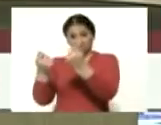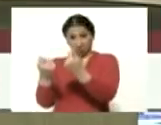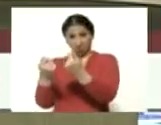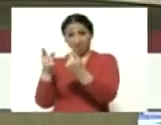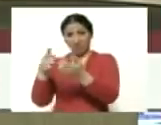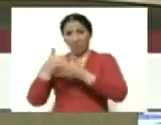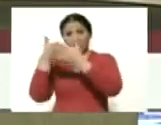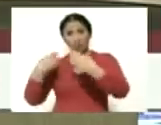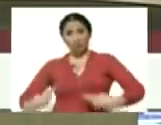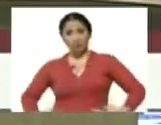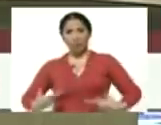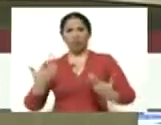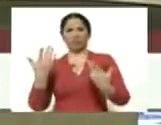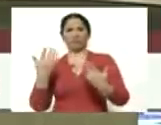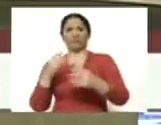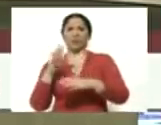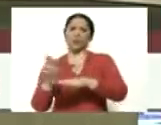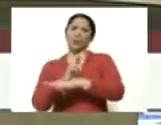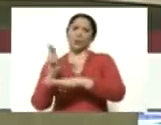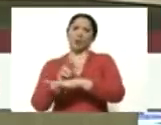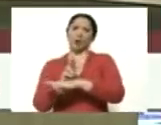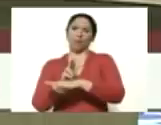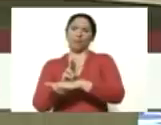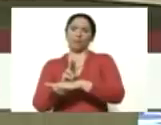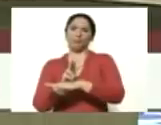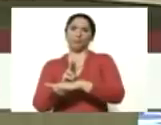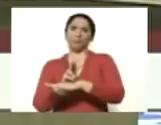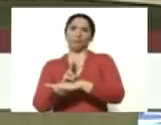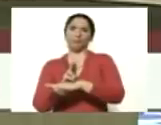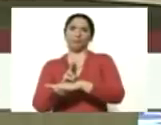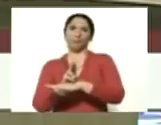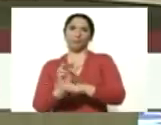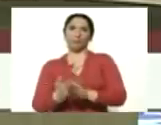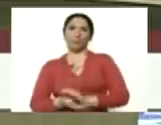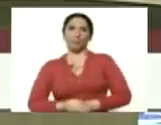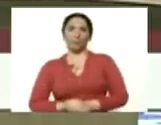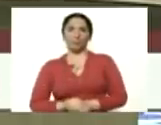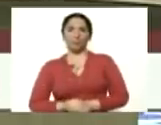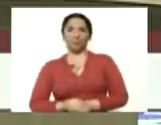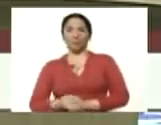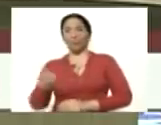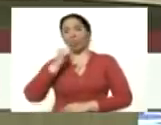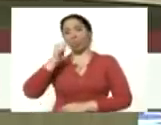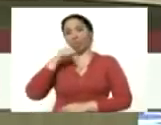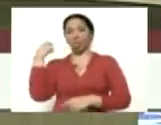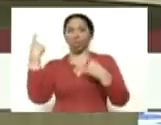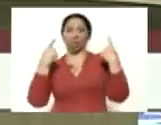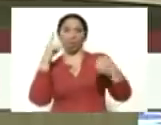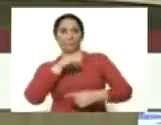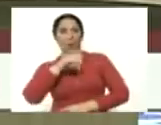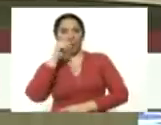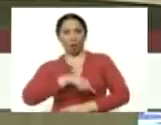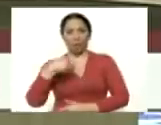humanitaria habían sido utilizados en alcohol y en prostitutas.